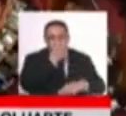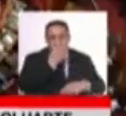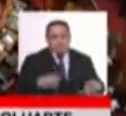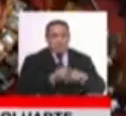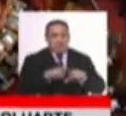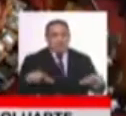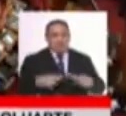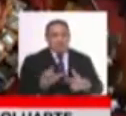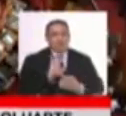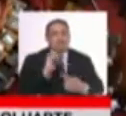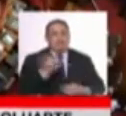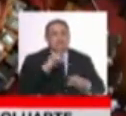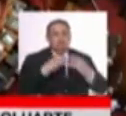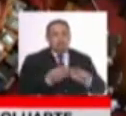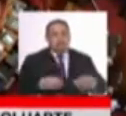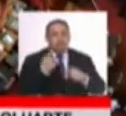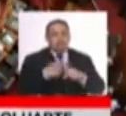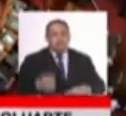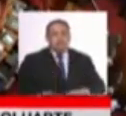¿no?, de poder